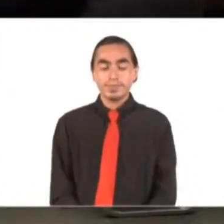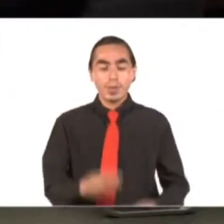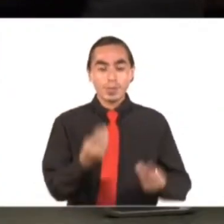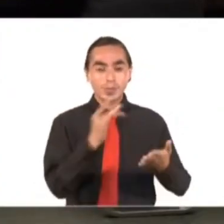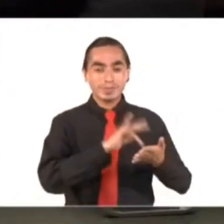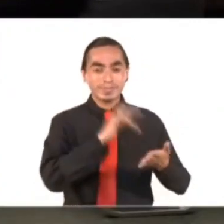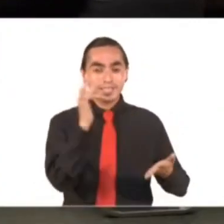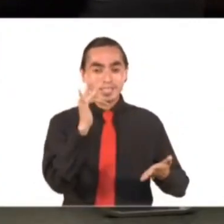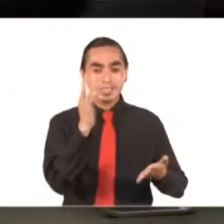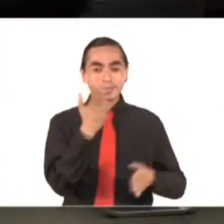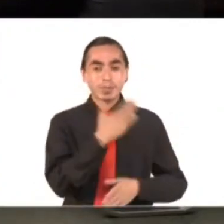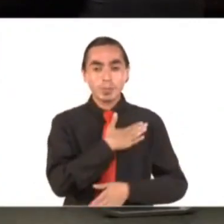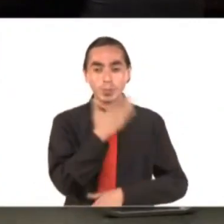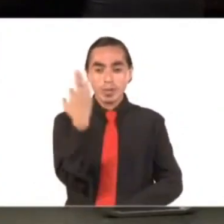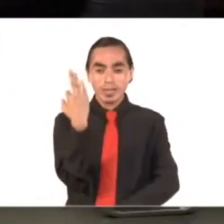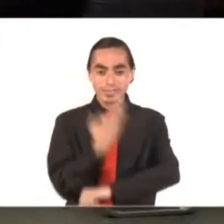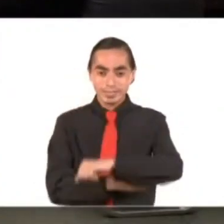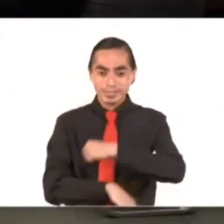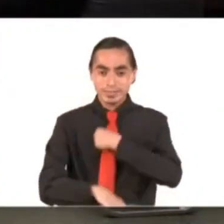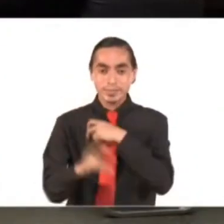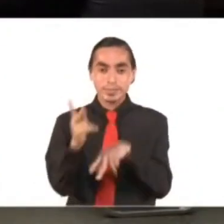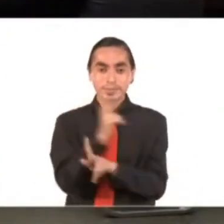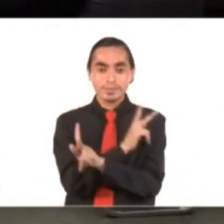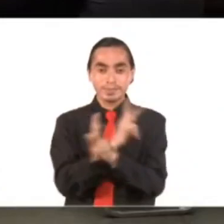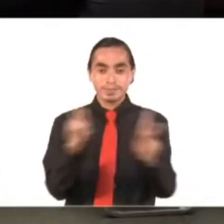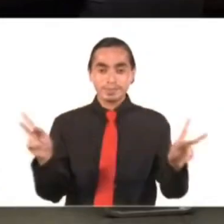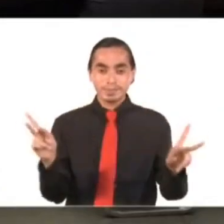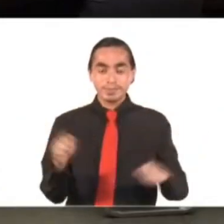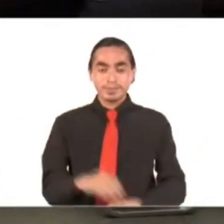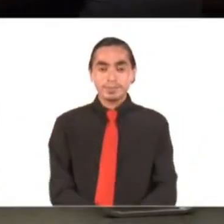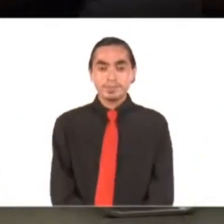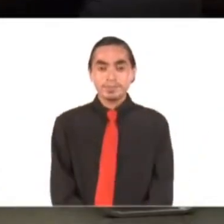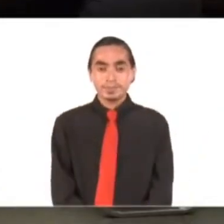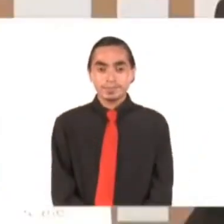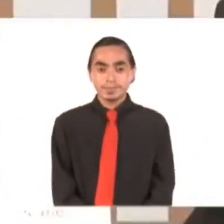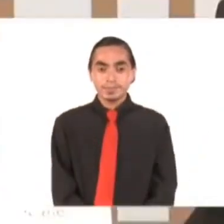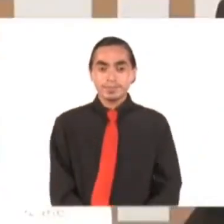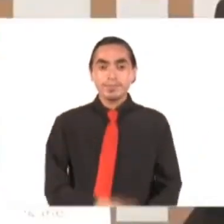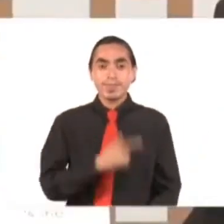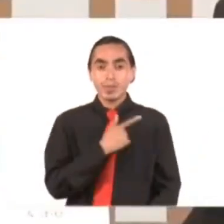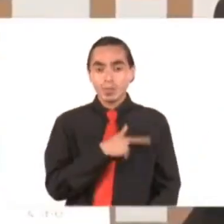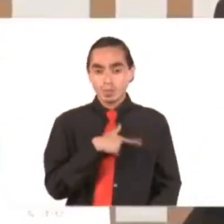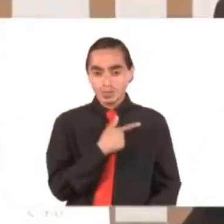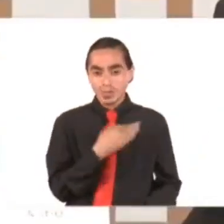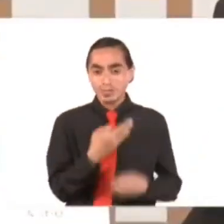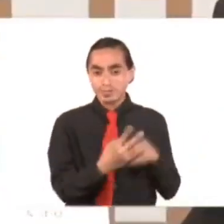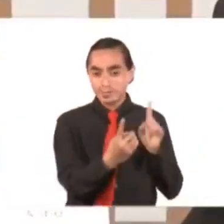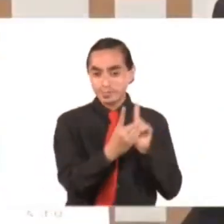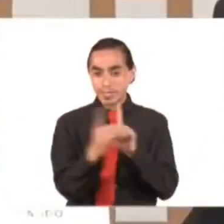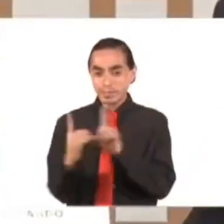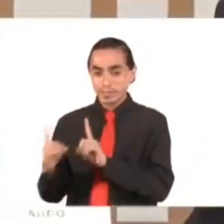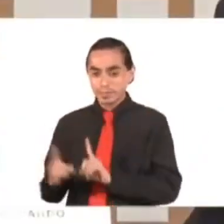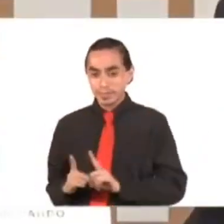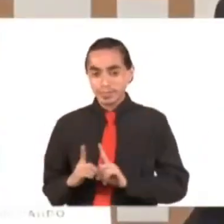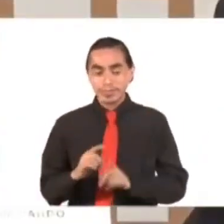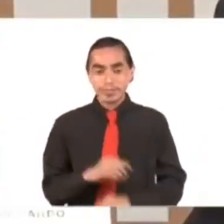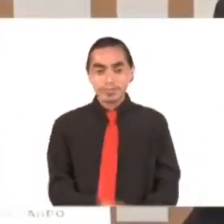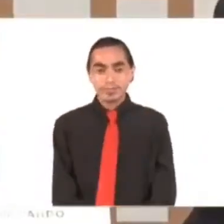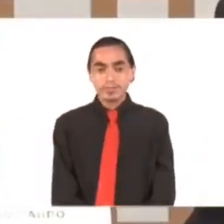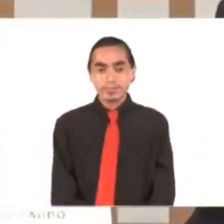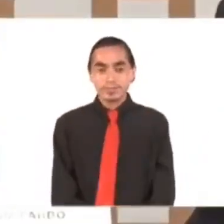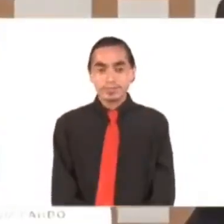Muchas gracias, muy buenas tardes a todos y a todas. Me da mucho gusto estar con ustedes en